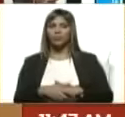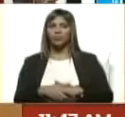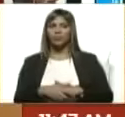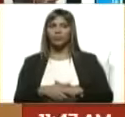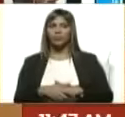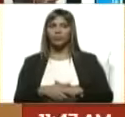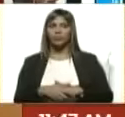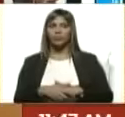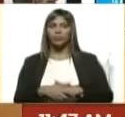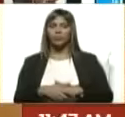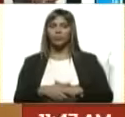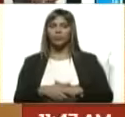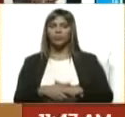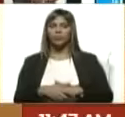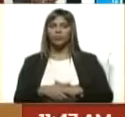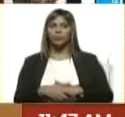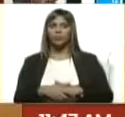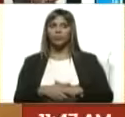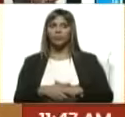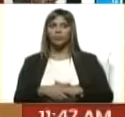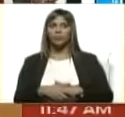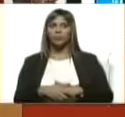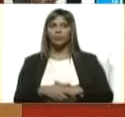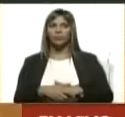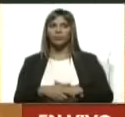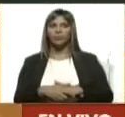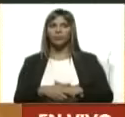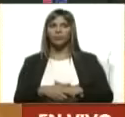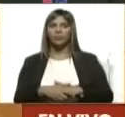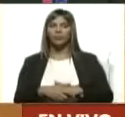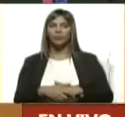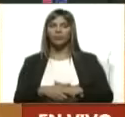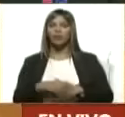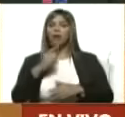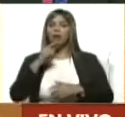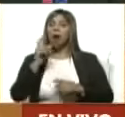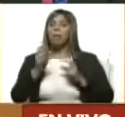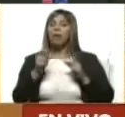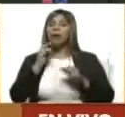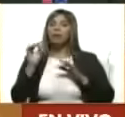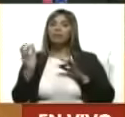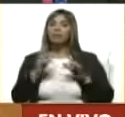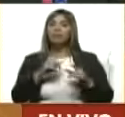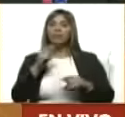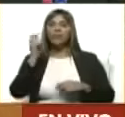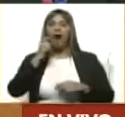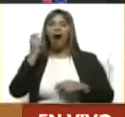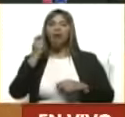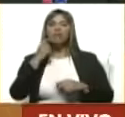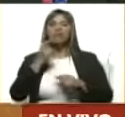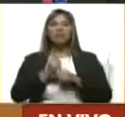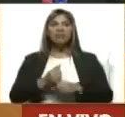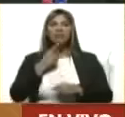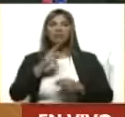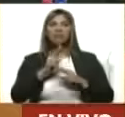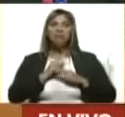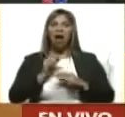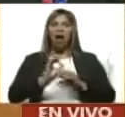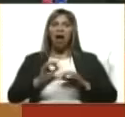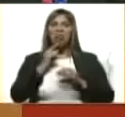Apure. Apure y Peñata andaba desplegado y dijo que iba a tener la gente ya, la gente de Apure. Lo veo por